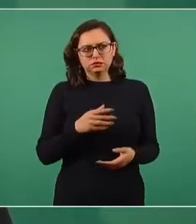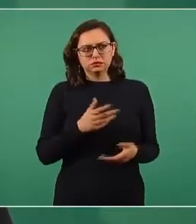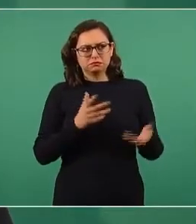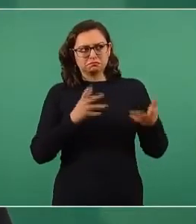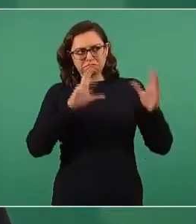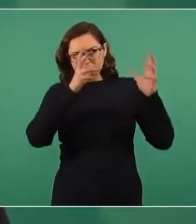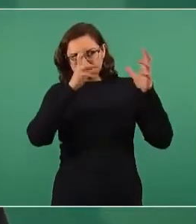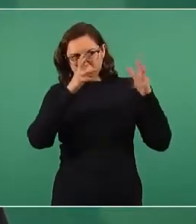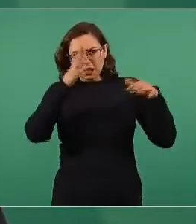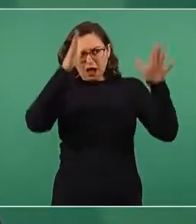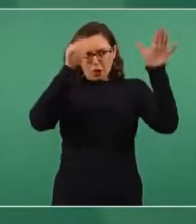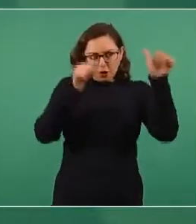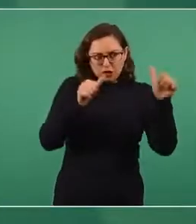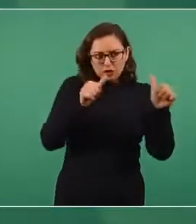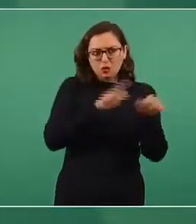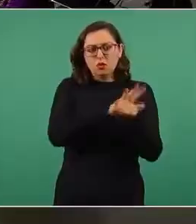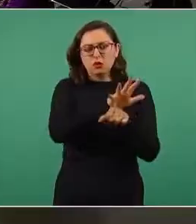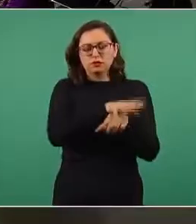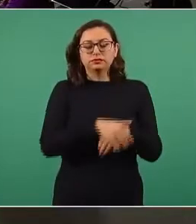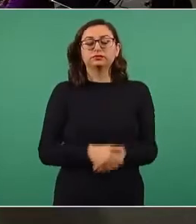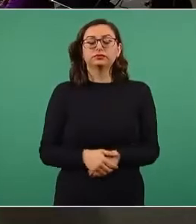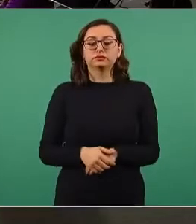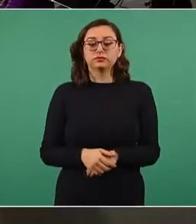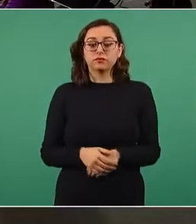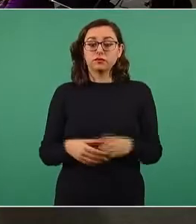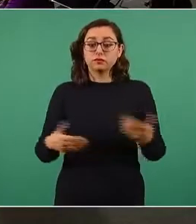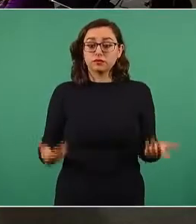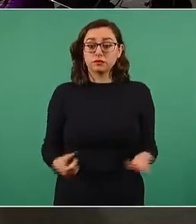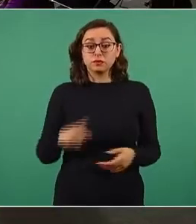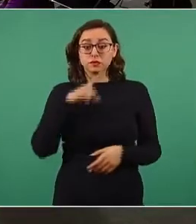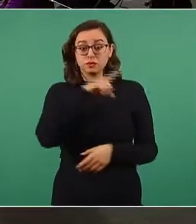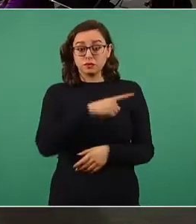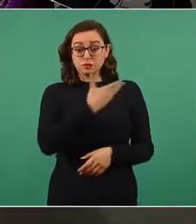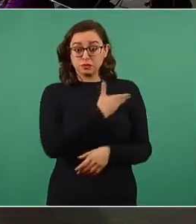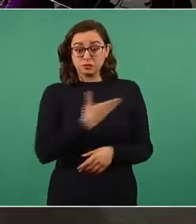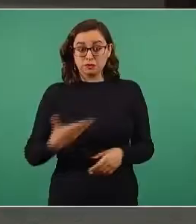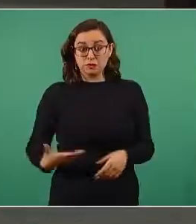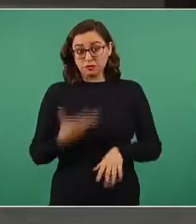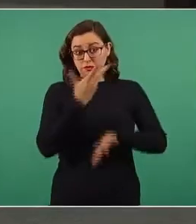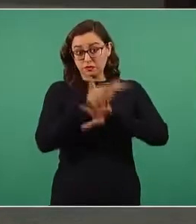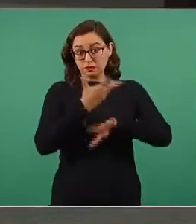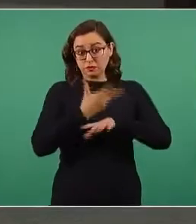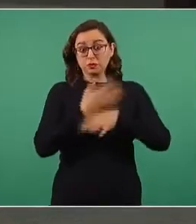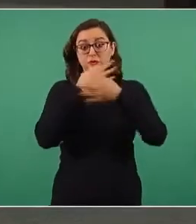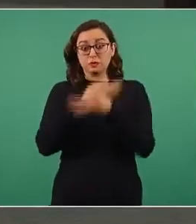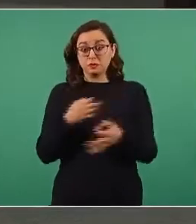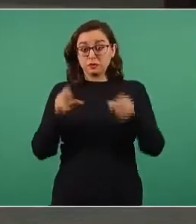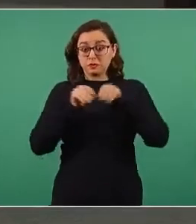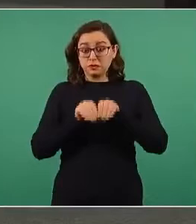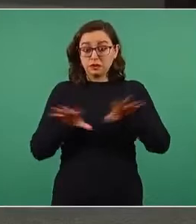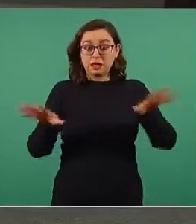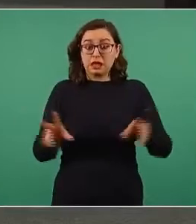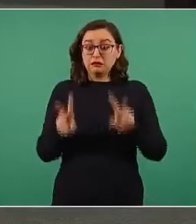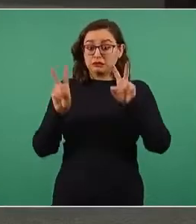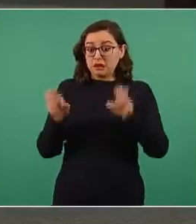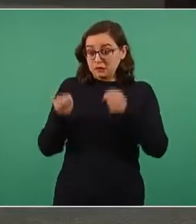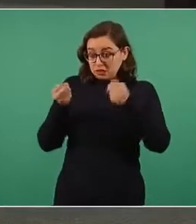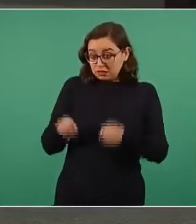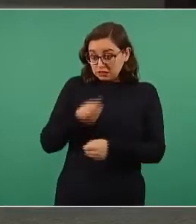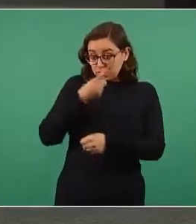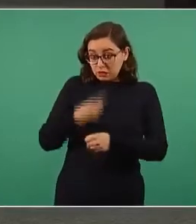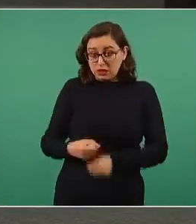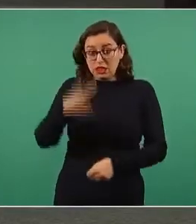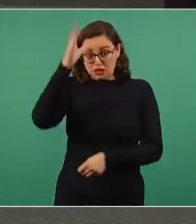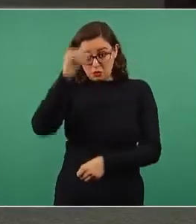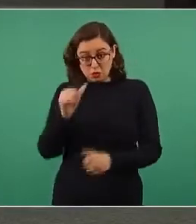los dos países? Decía el comunicado oficial de la Cancillería que habían llegado también a acuerdos en materia de seguridad. ¿A